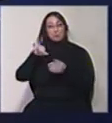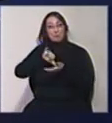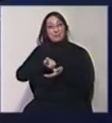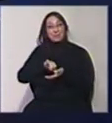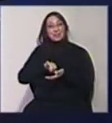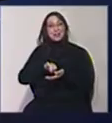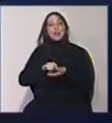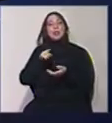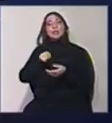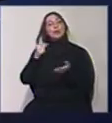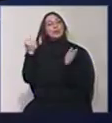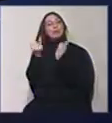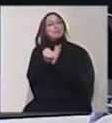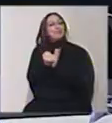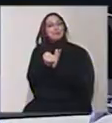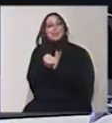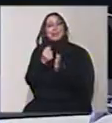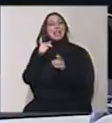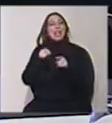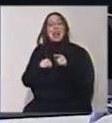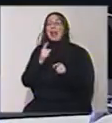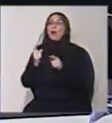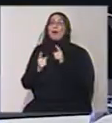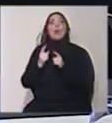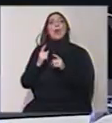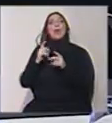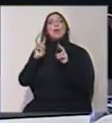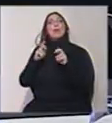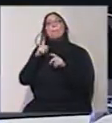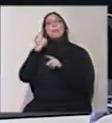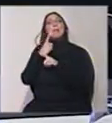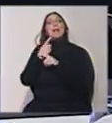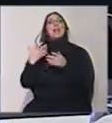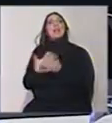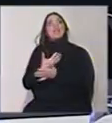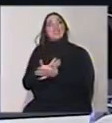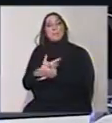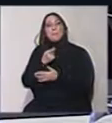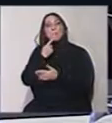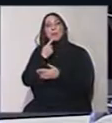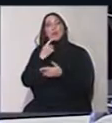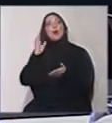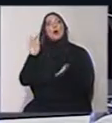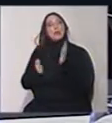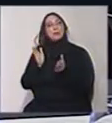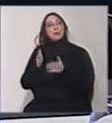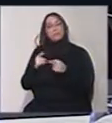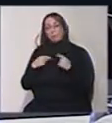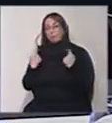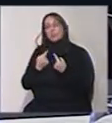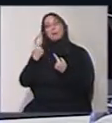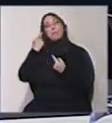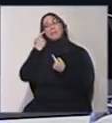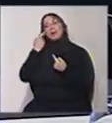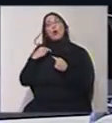los estigmatizados y van a ser, de alguna manera, las primeras víctimas de políticas que aumenten lo represivo. Y nosotros aspiramos a otras